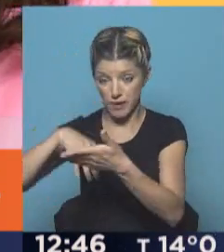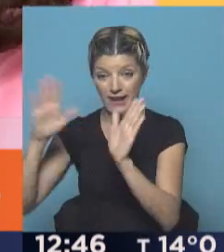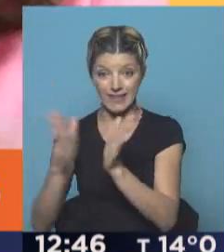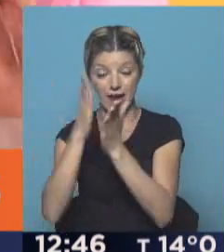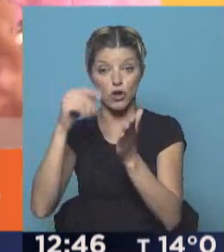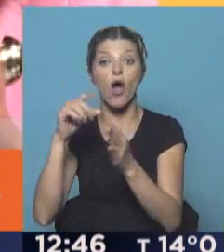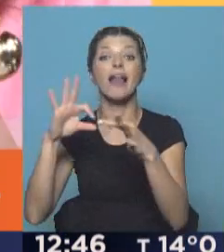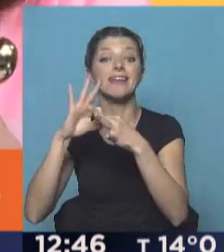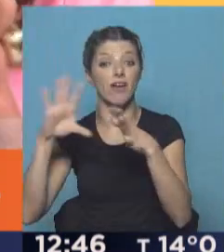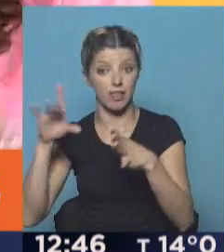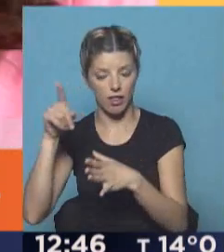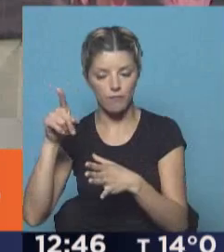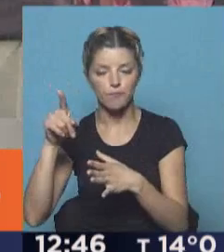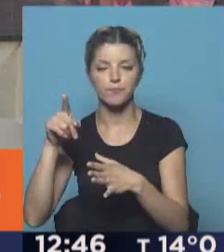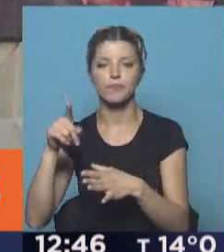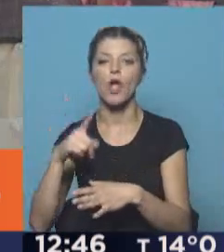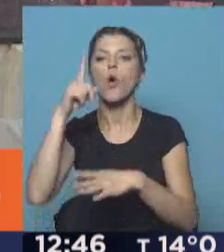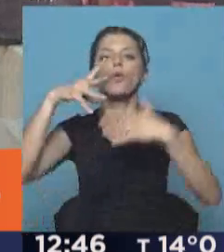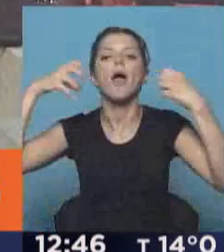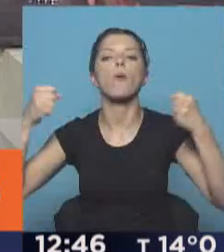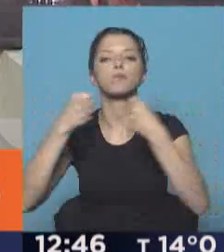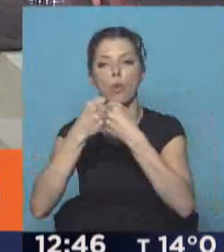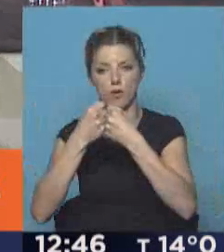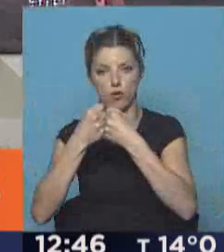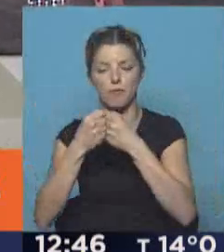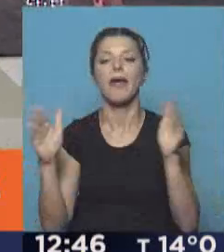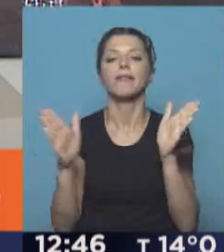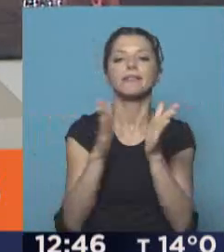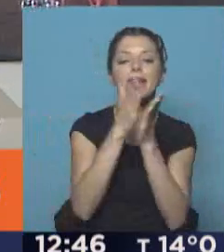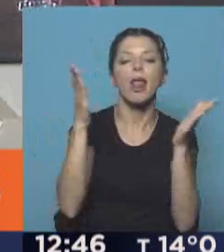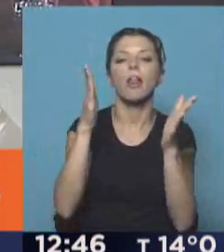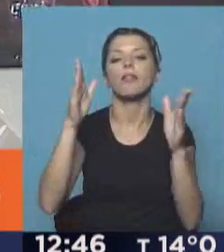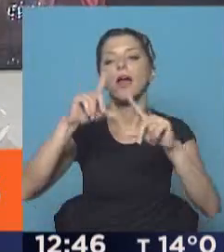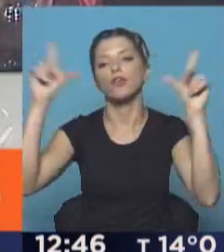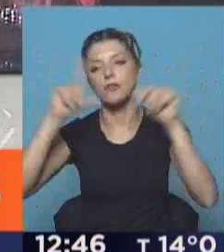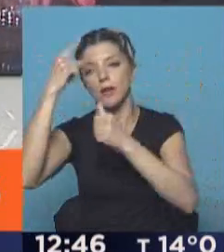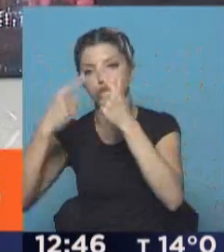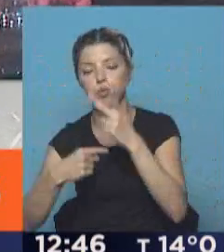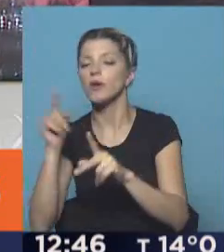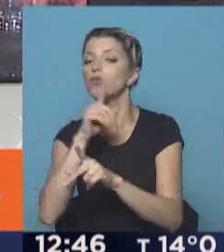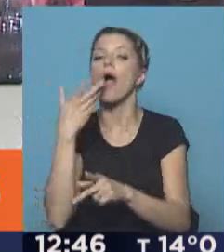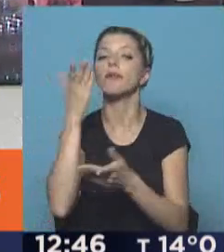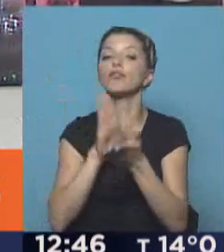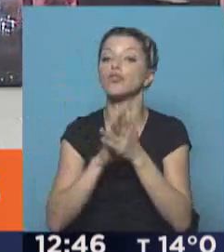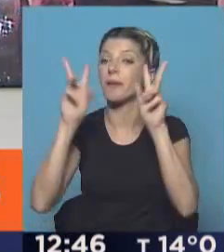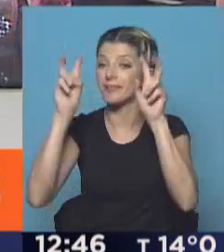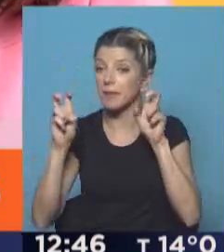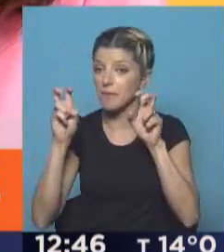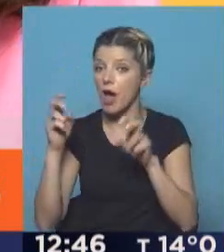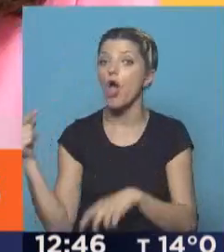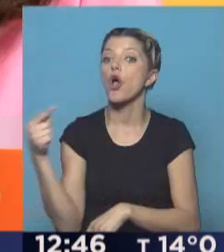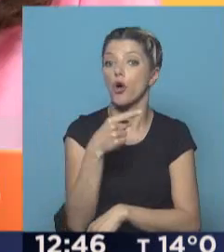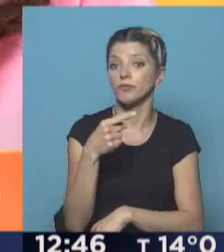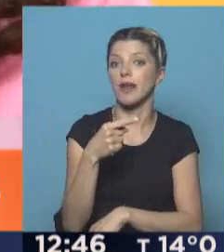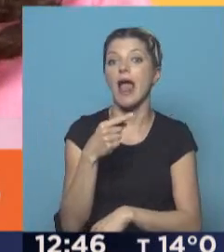Liberación, un gran pacto de los medios de comunicación y romper este tabú de no tocar temas y que no atenten contra la libertad